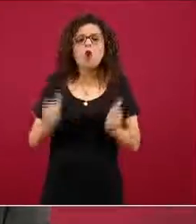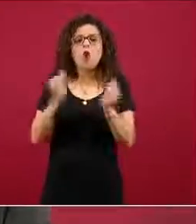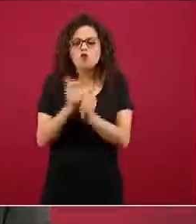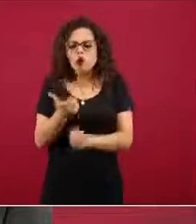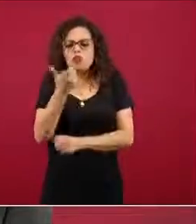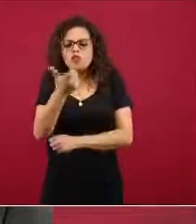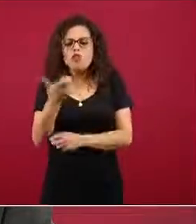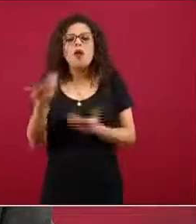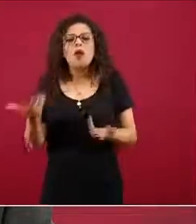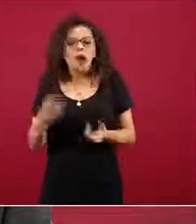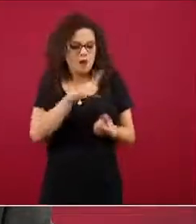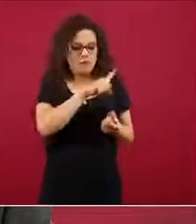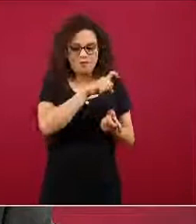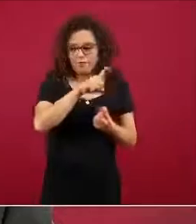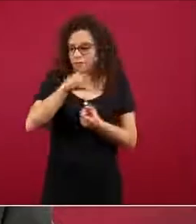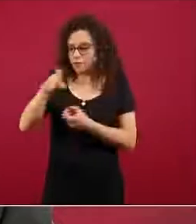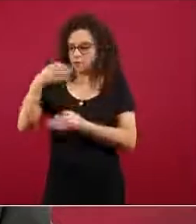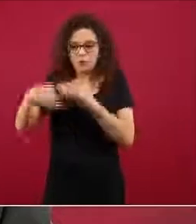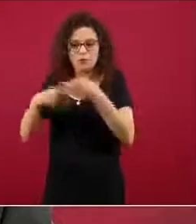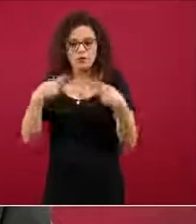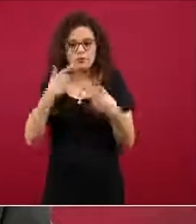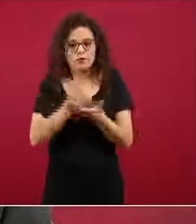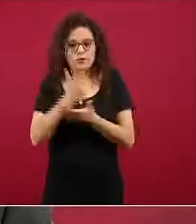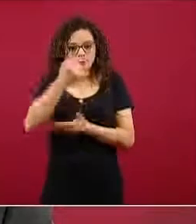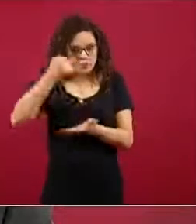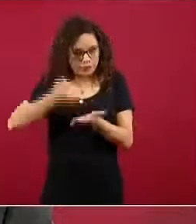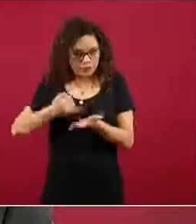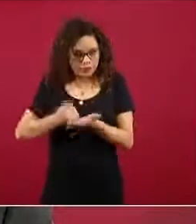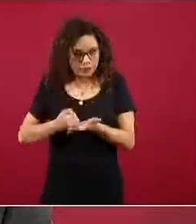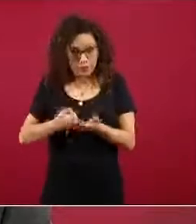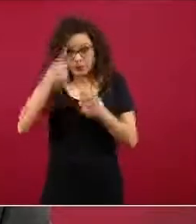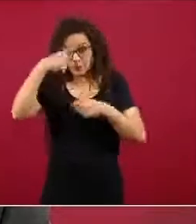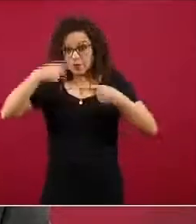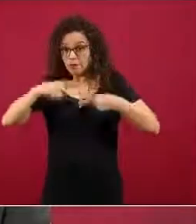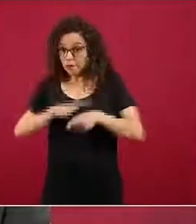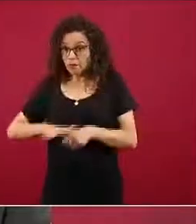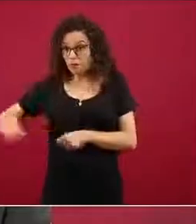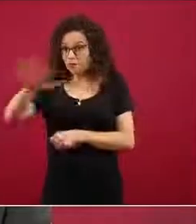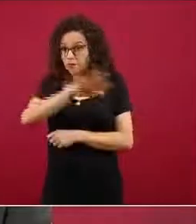nación y para las personas no tendrá costo alguno.